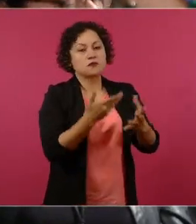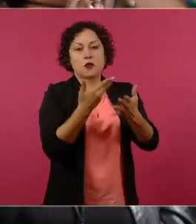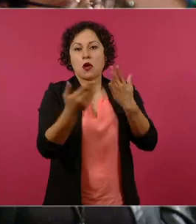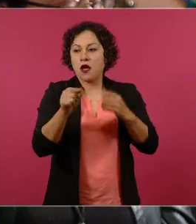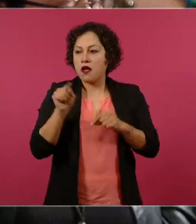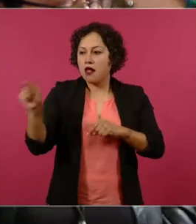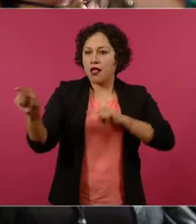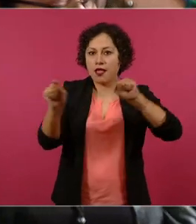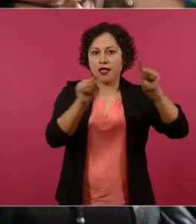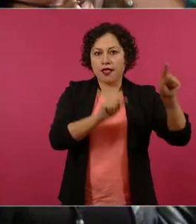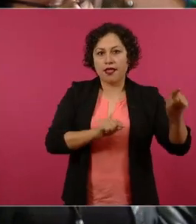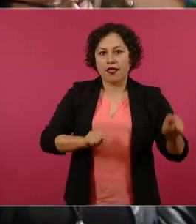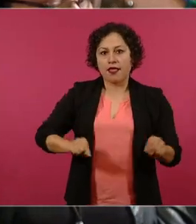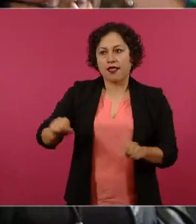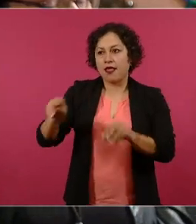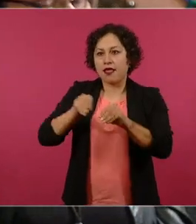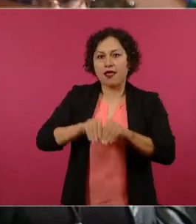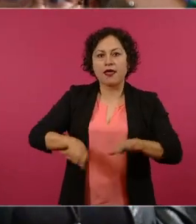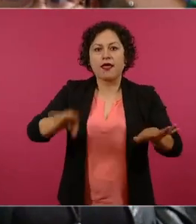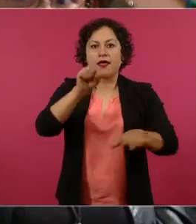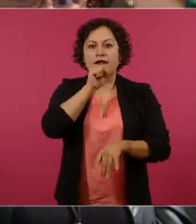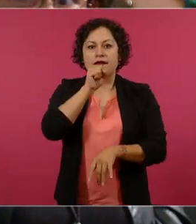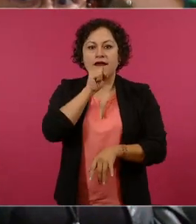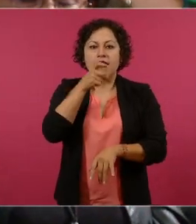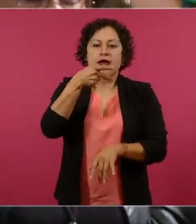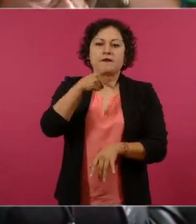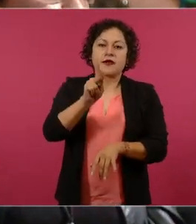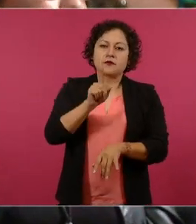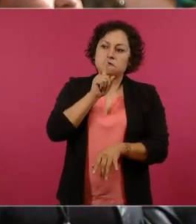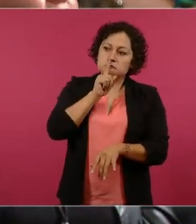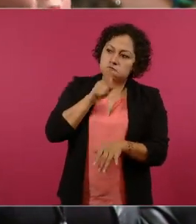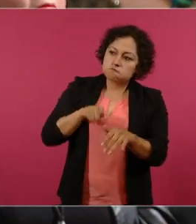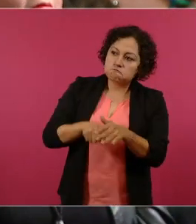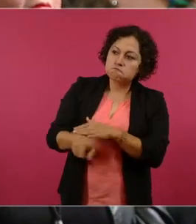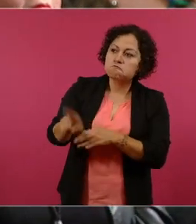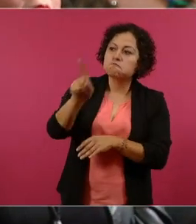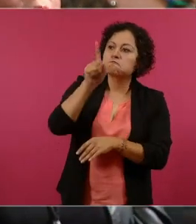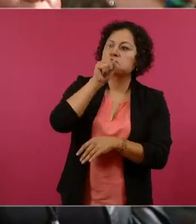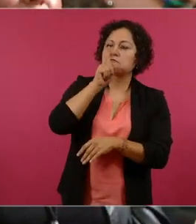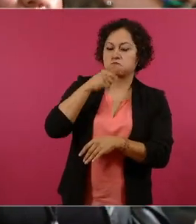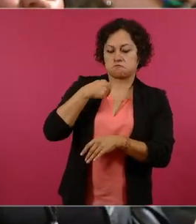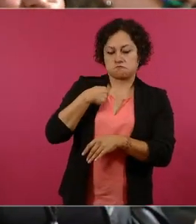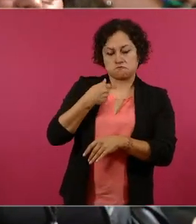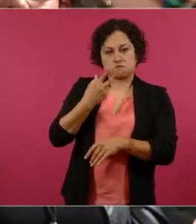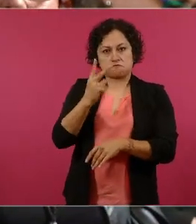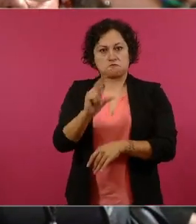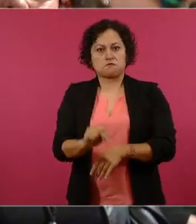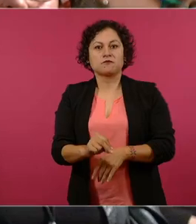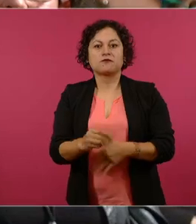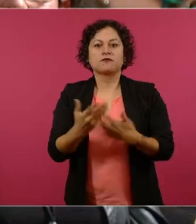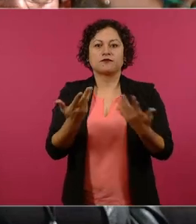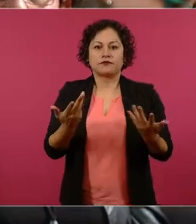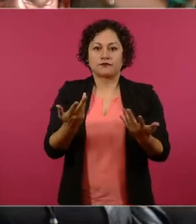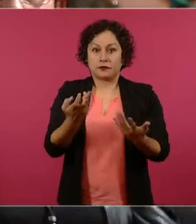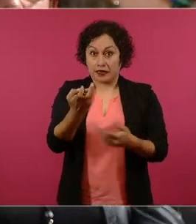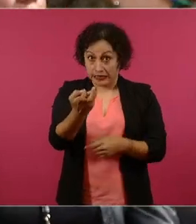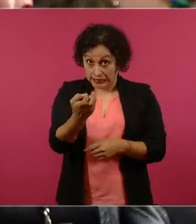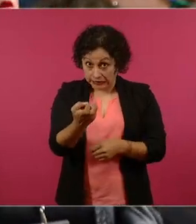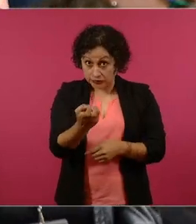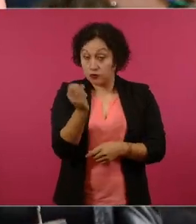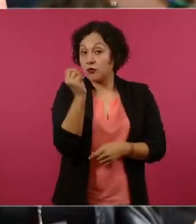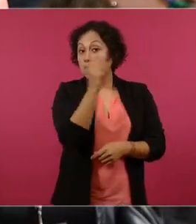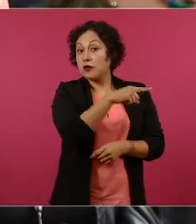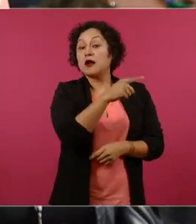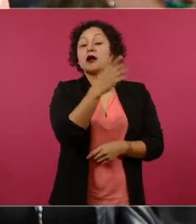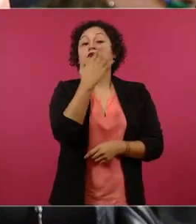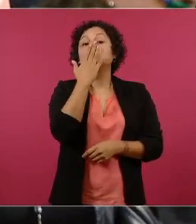sabes no no hablas mal de mí y no hablas lo que no me conviene a mí y eso pasa en Sonora y eso